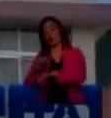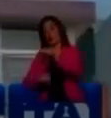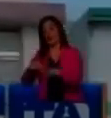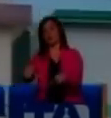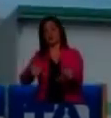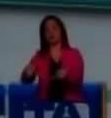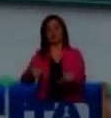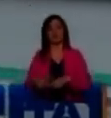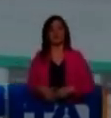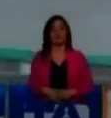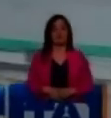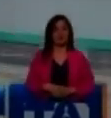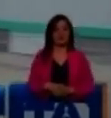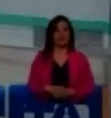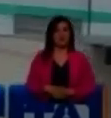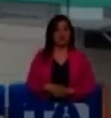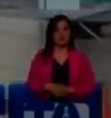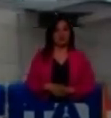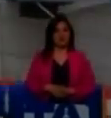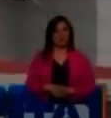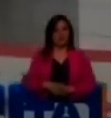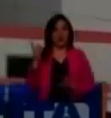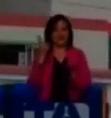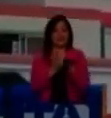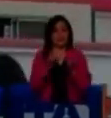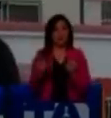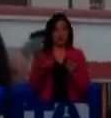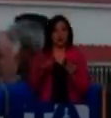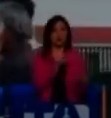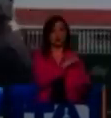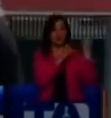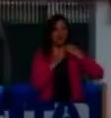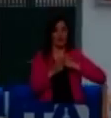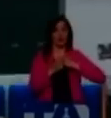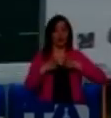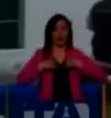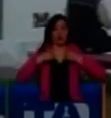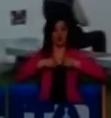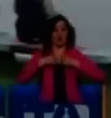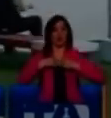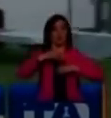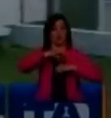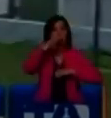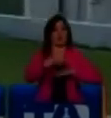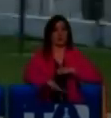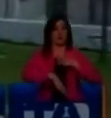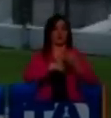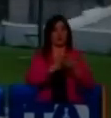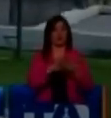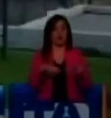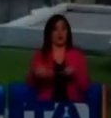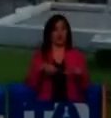columbios una grabadora con un bolso de ropa, creo que venían robando y habían dejado. Pusimos en